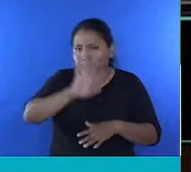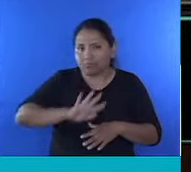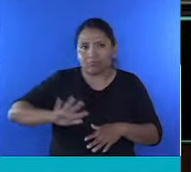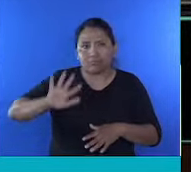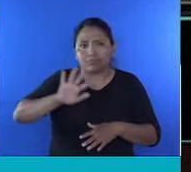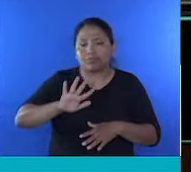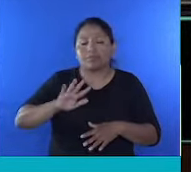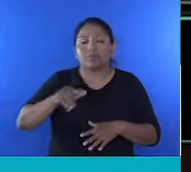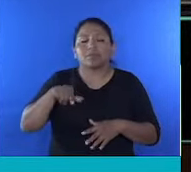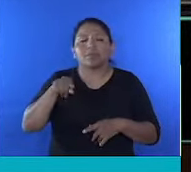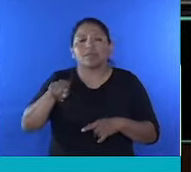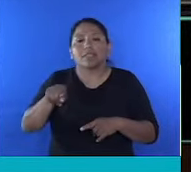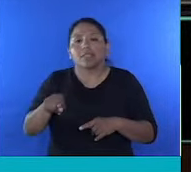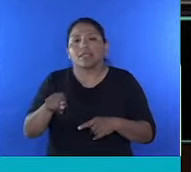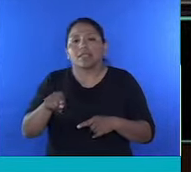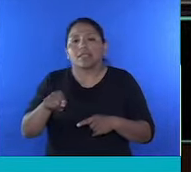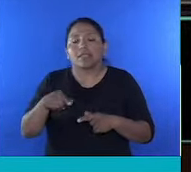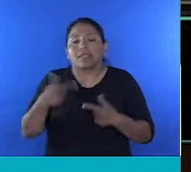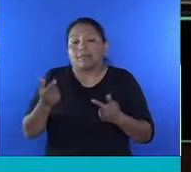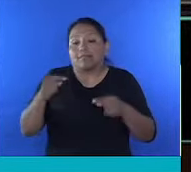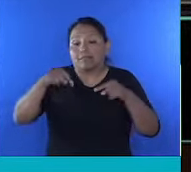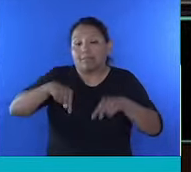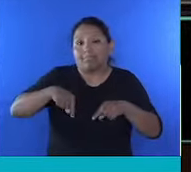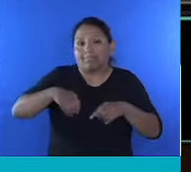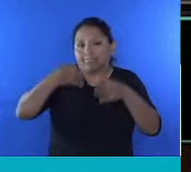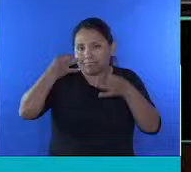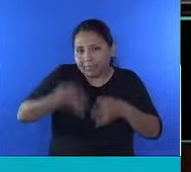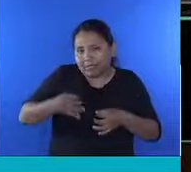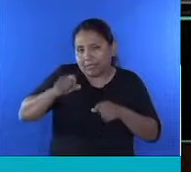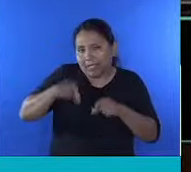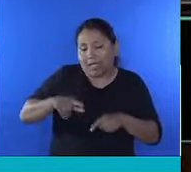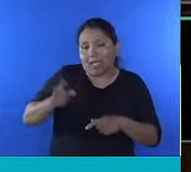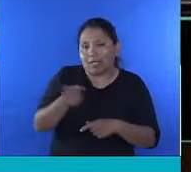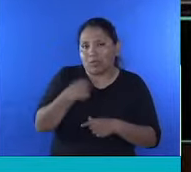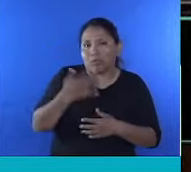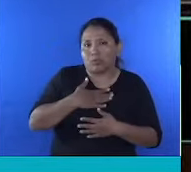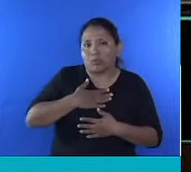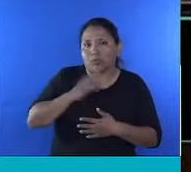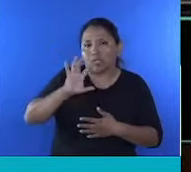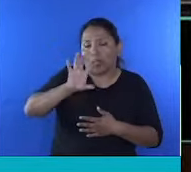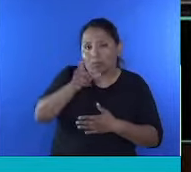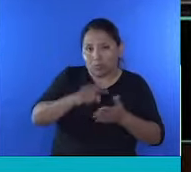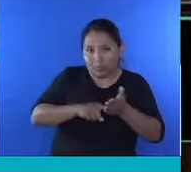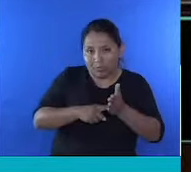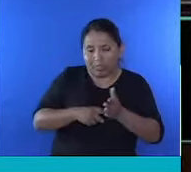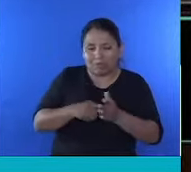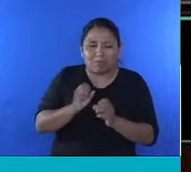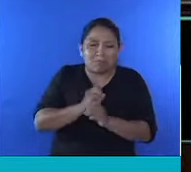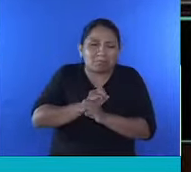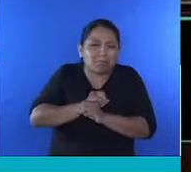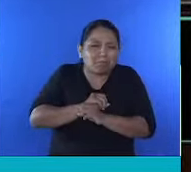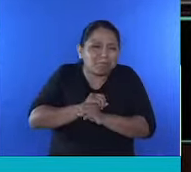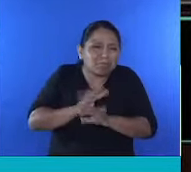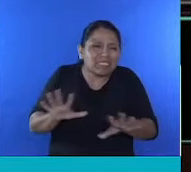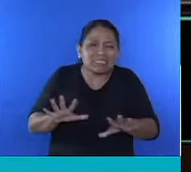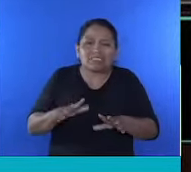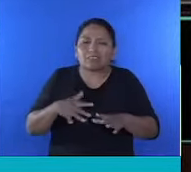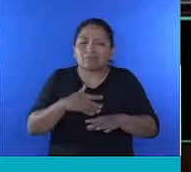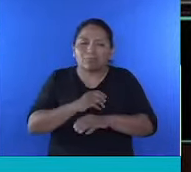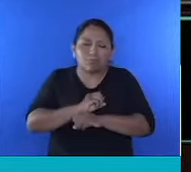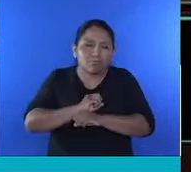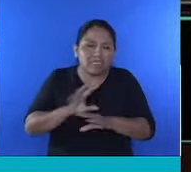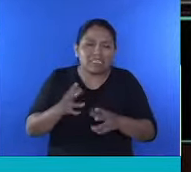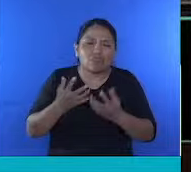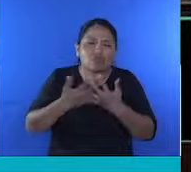particularmente aquí en nuestra provincia por el pésimo funcionamiento que está teniendo